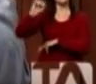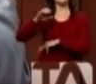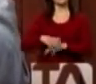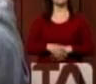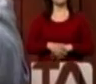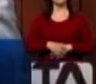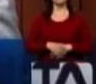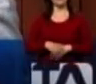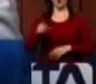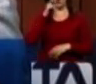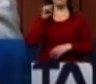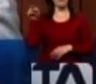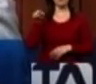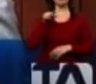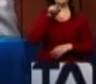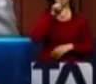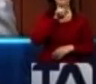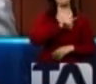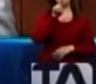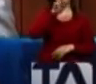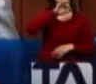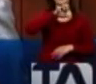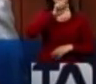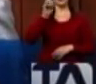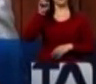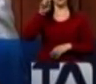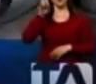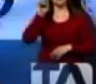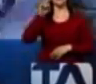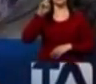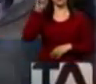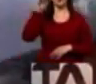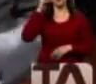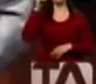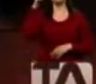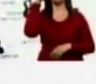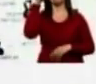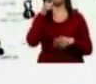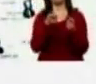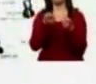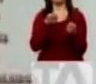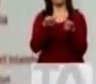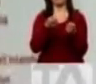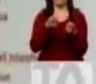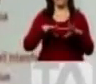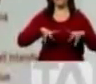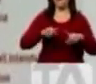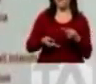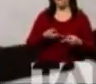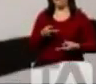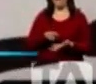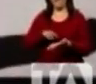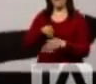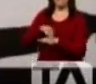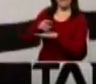señor Carlos Pareja Cordero era el jefe de la mafia de Petroecuador. Según él, Pareja Cordero se habría beneficiado de influencias y contratos para